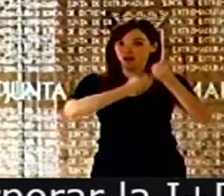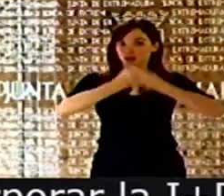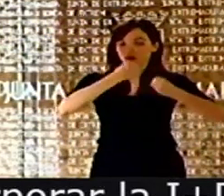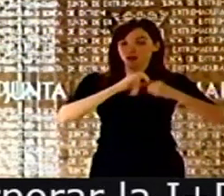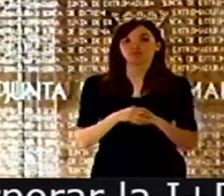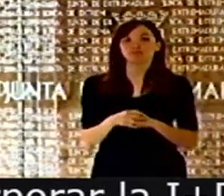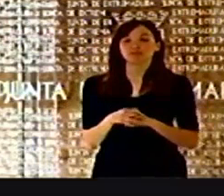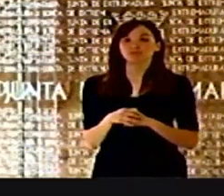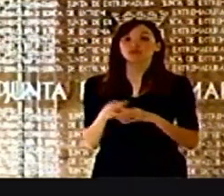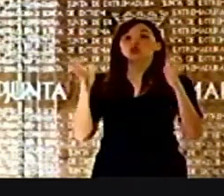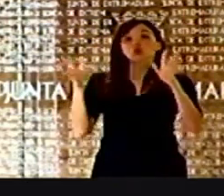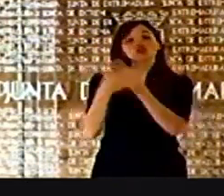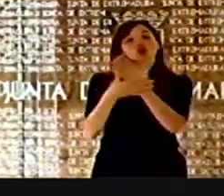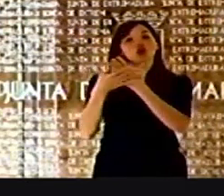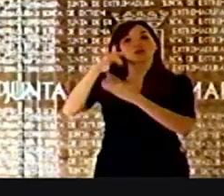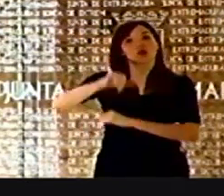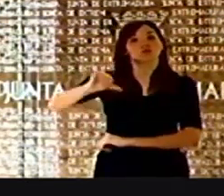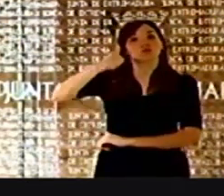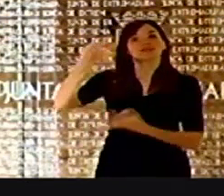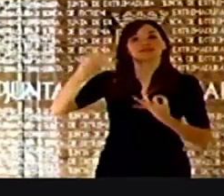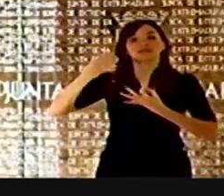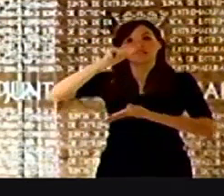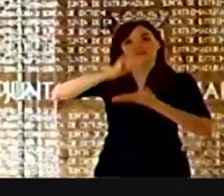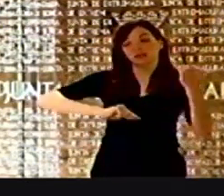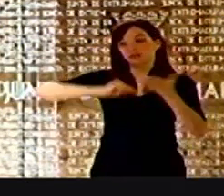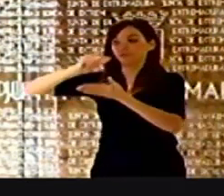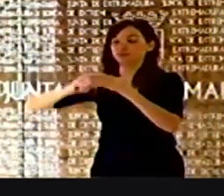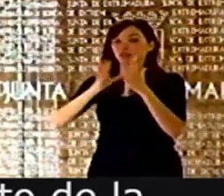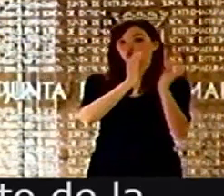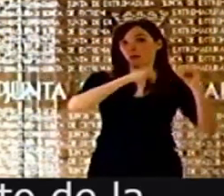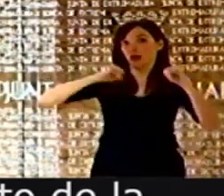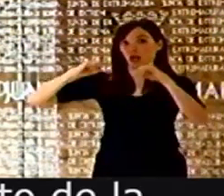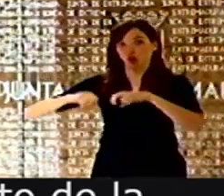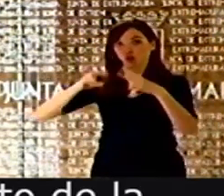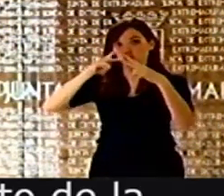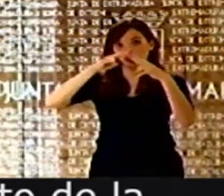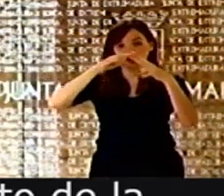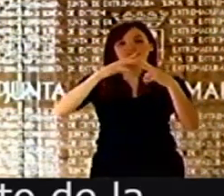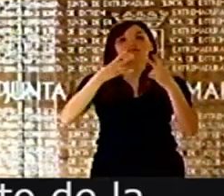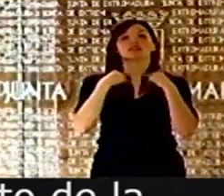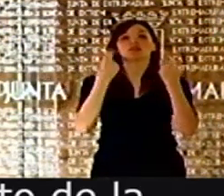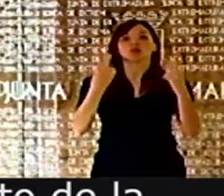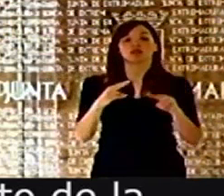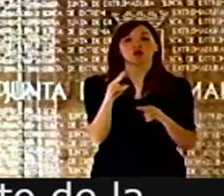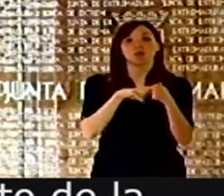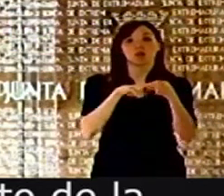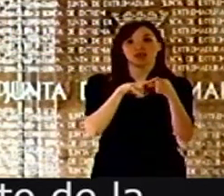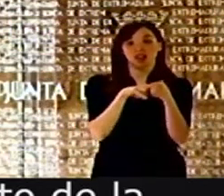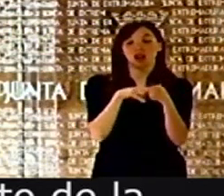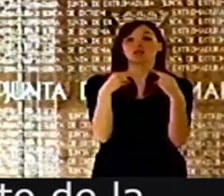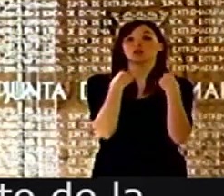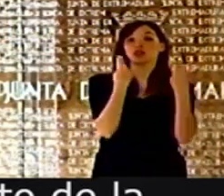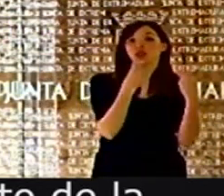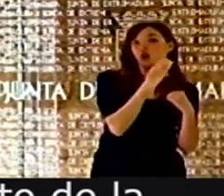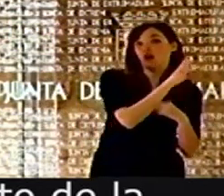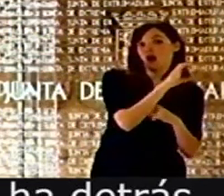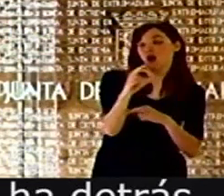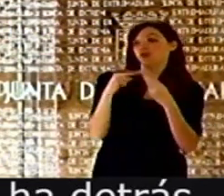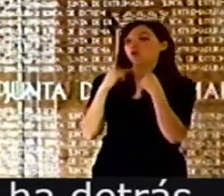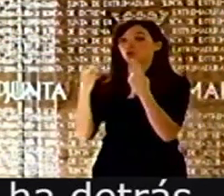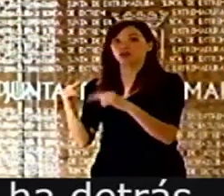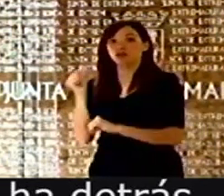de Gobierno ha autorizado hoy la firma de sendos convenios interadministrativos con las 2 diputaciones provinciales, la Diputación de Cáceres y